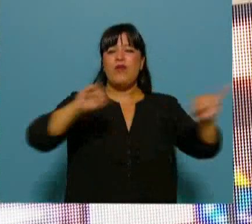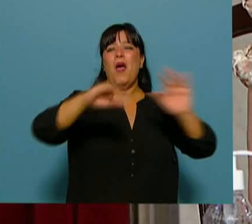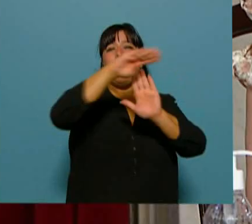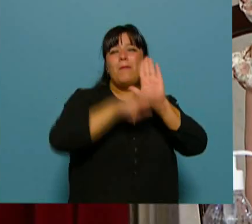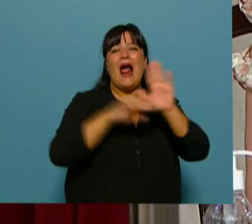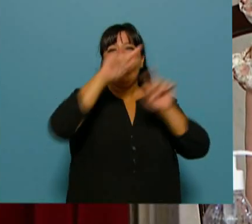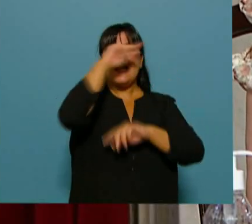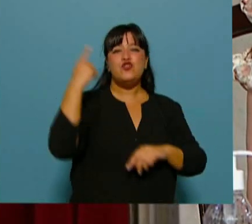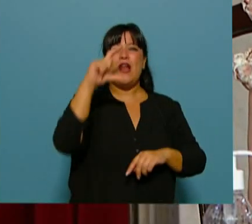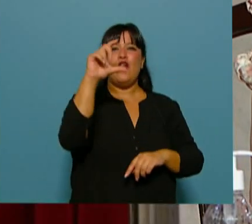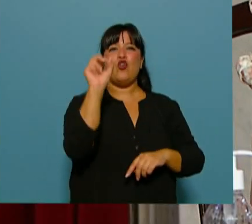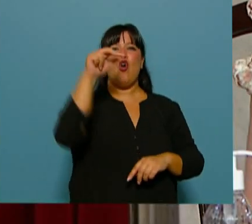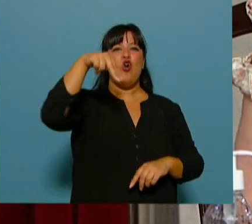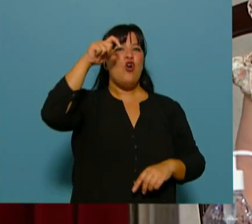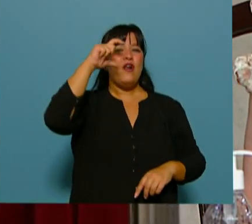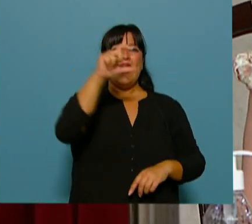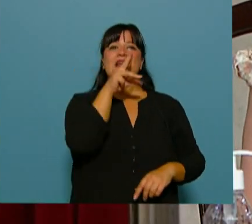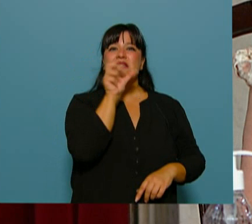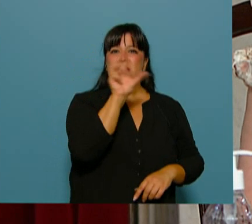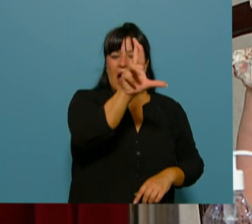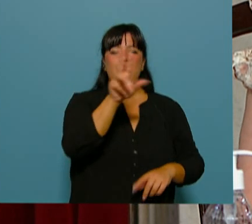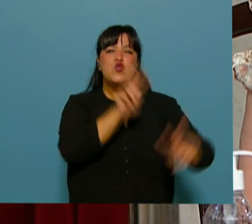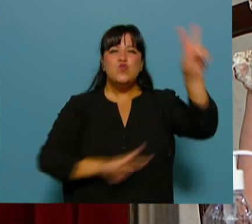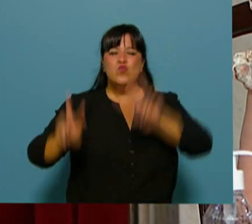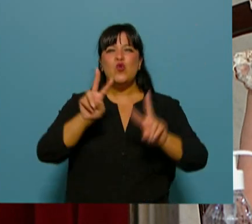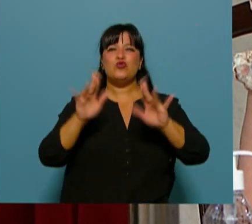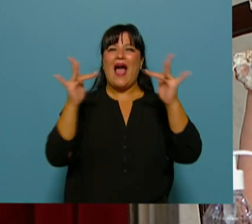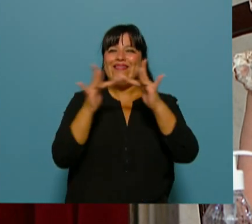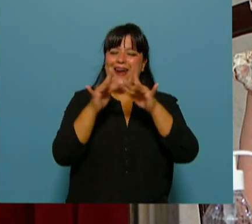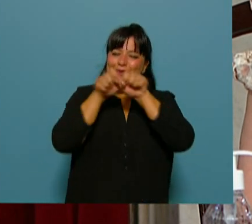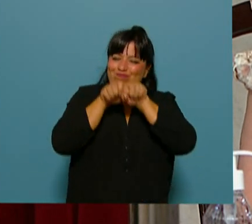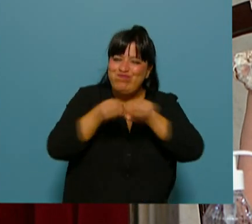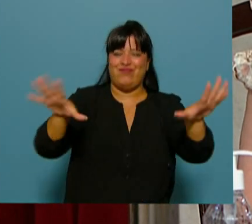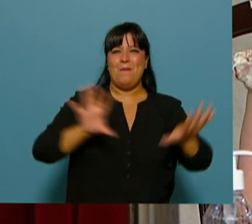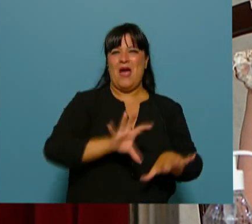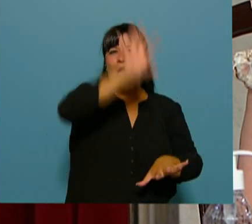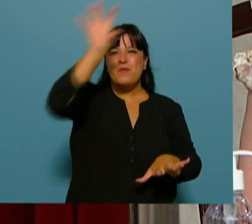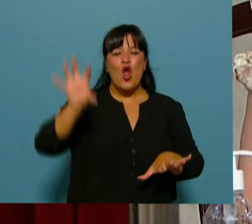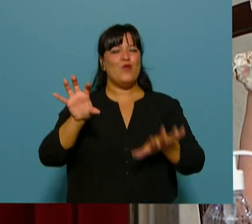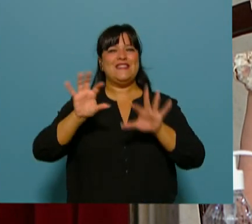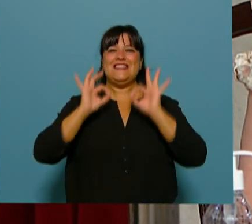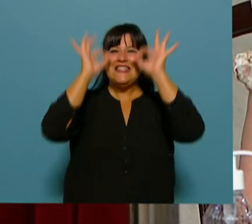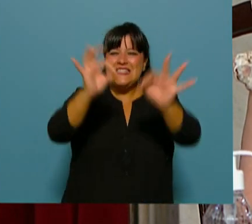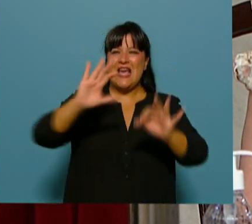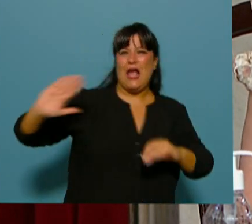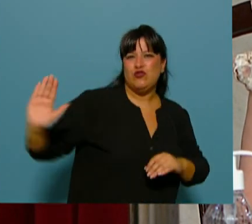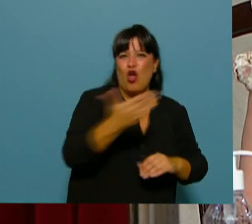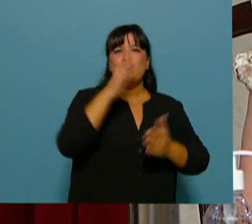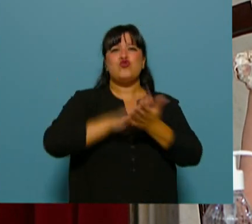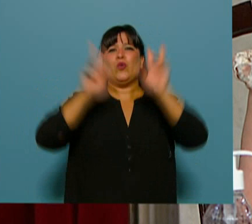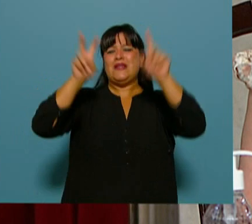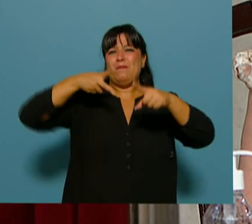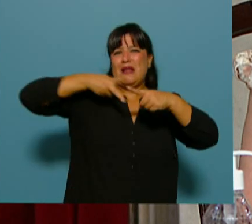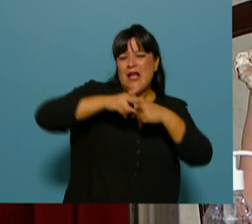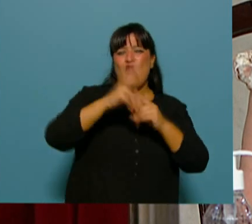Conectar. Estamos trabajando para reducir la brecha digital y universalizar el acceso a los servicios en tecnología